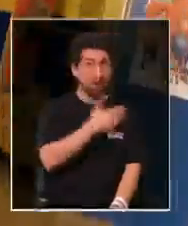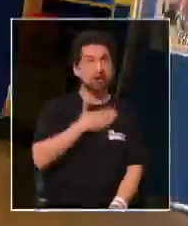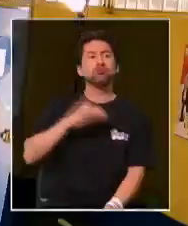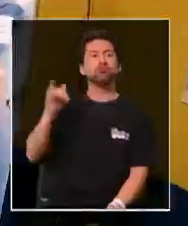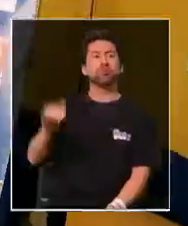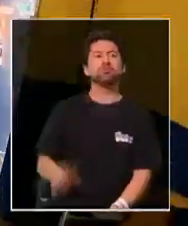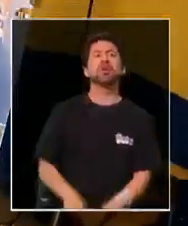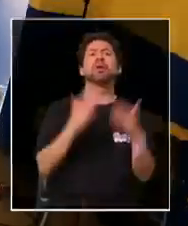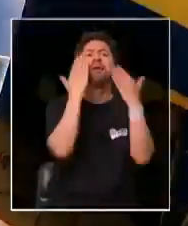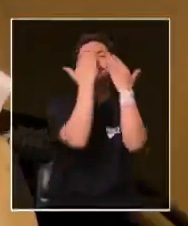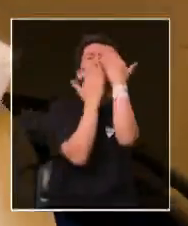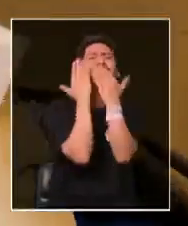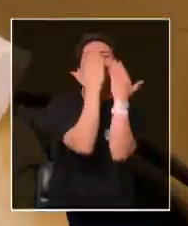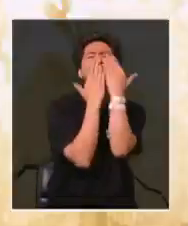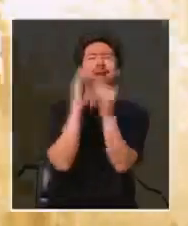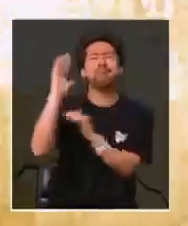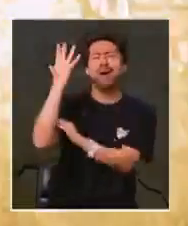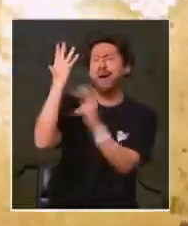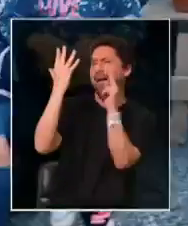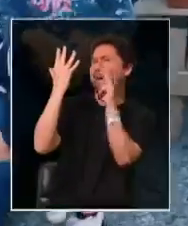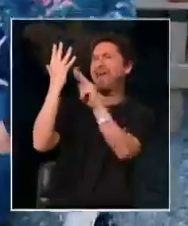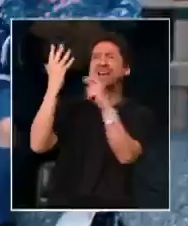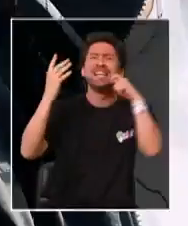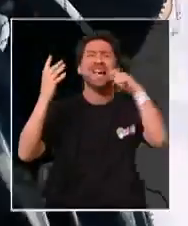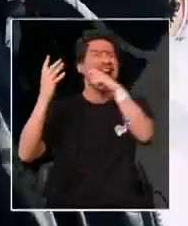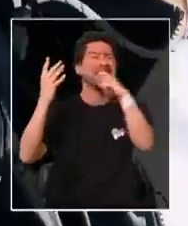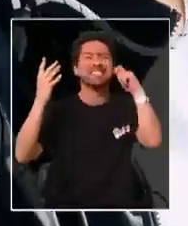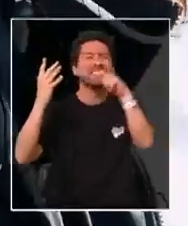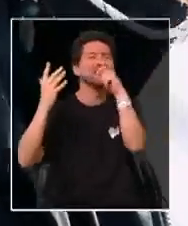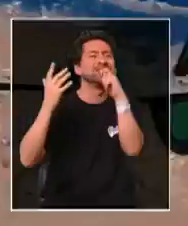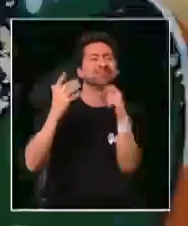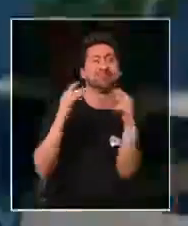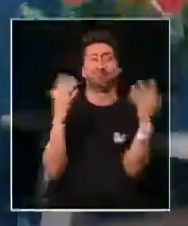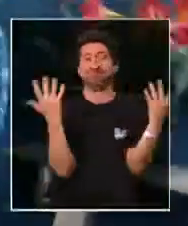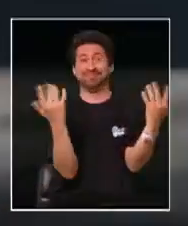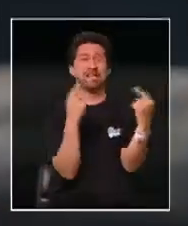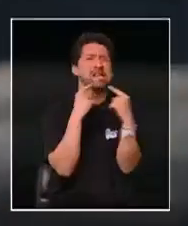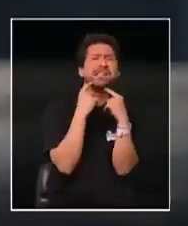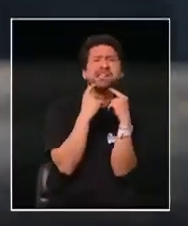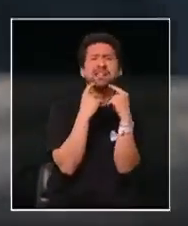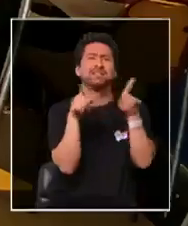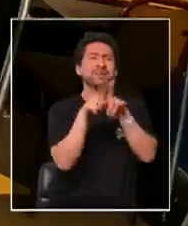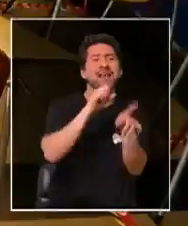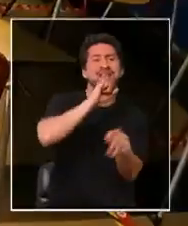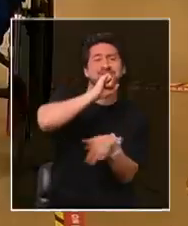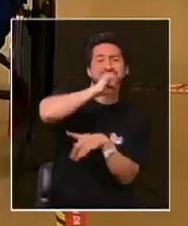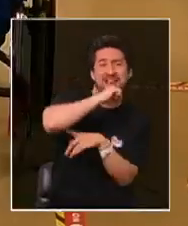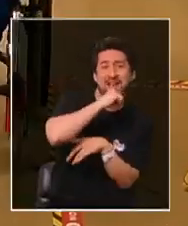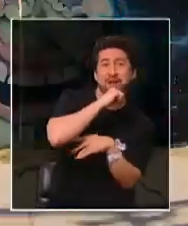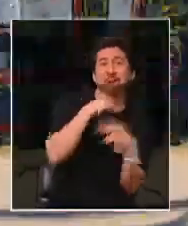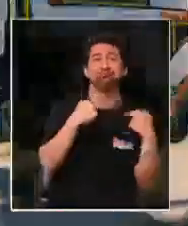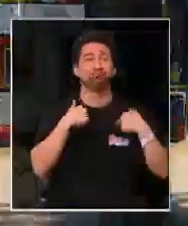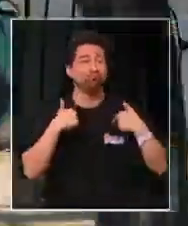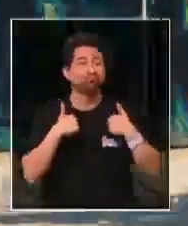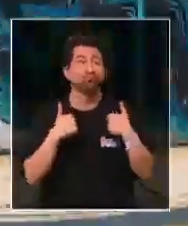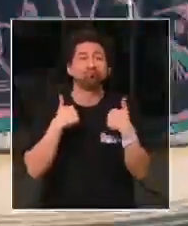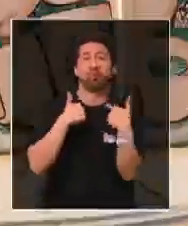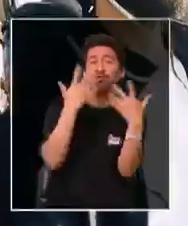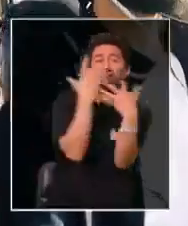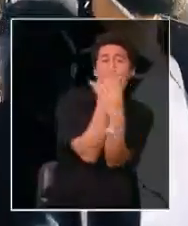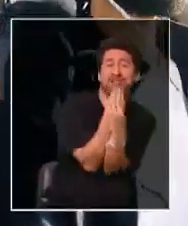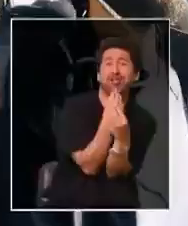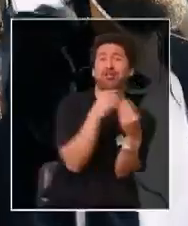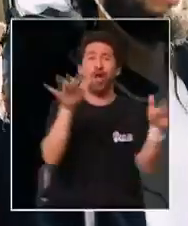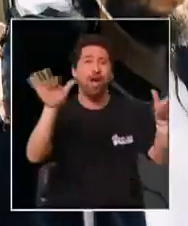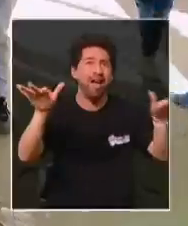lavo la carita y me miro al espejo me cepilló los dientes haciendo mucas como un viejo De nada me complejo me veino parejo así quedo bonito